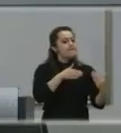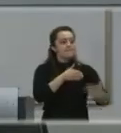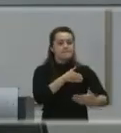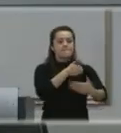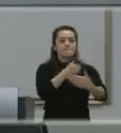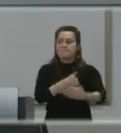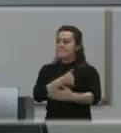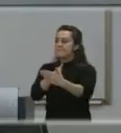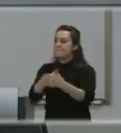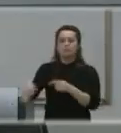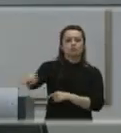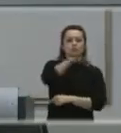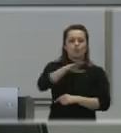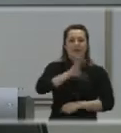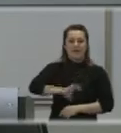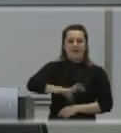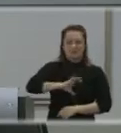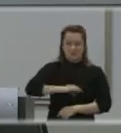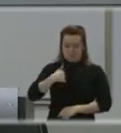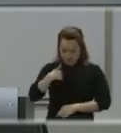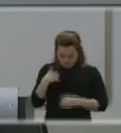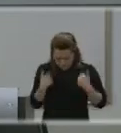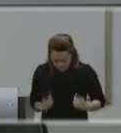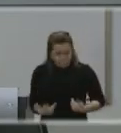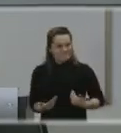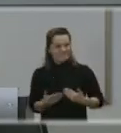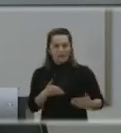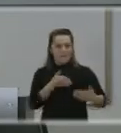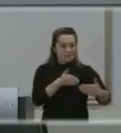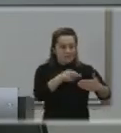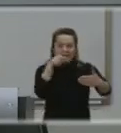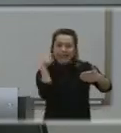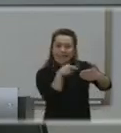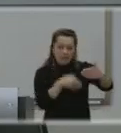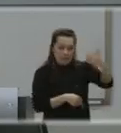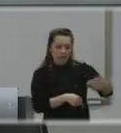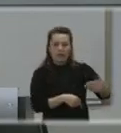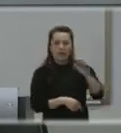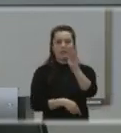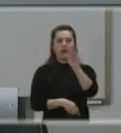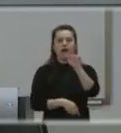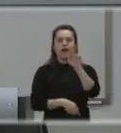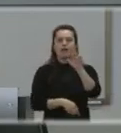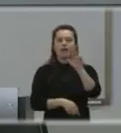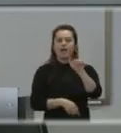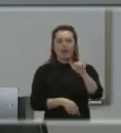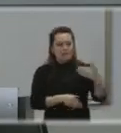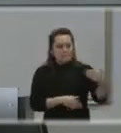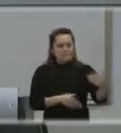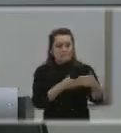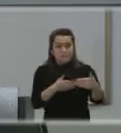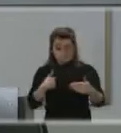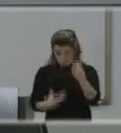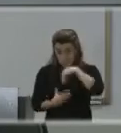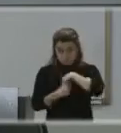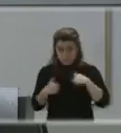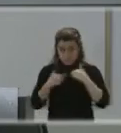características funcionales de una persona y las barreras en el entorno. Entonces, en este sentido, la discapacidad no está en la persona,